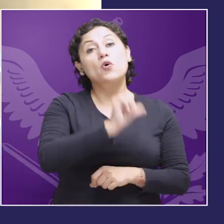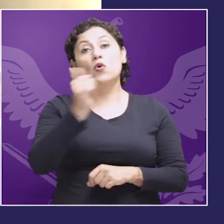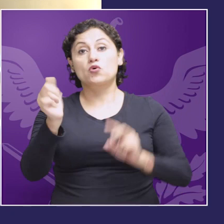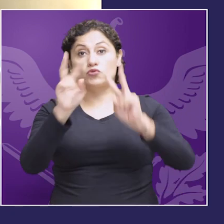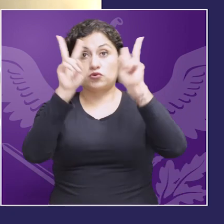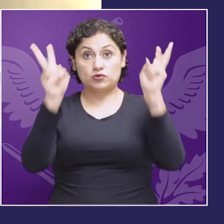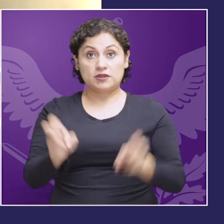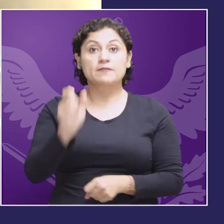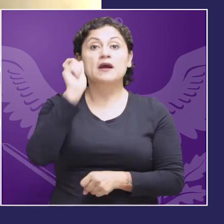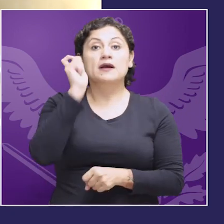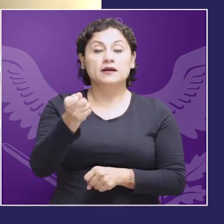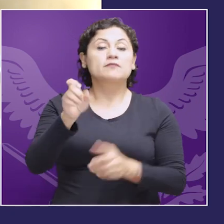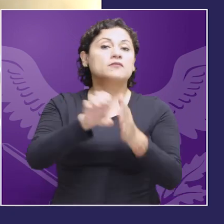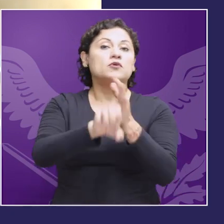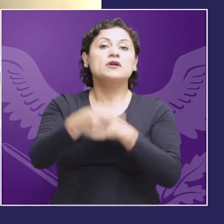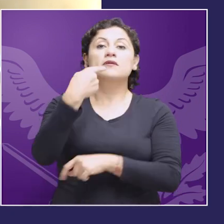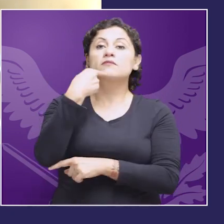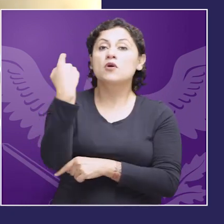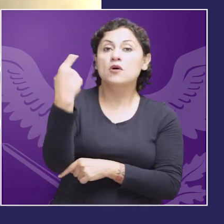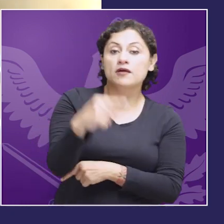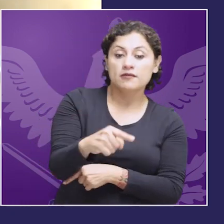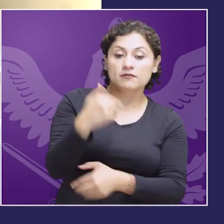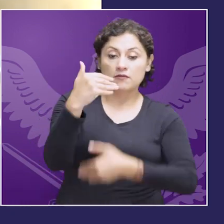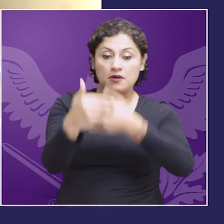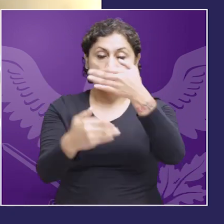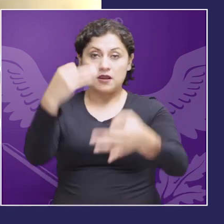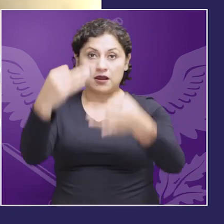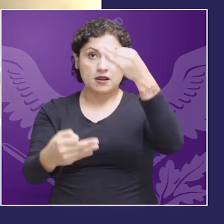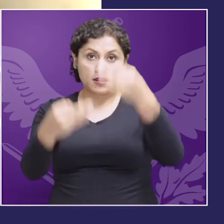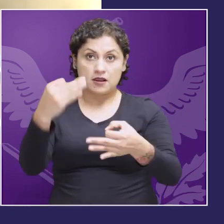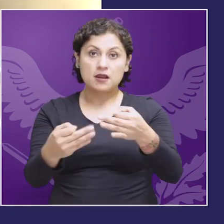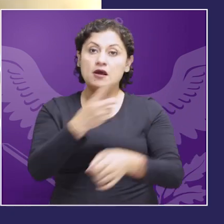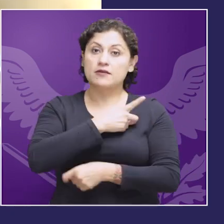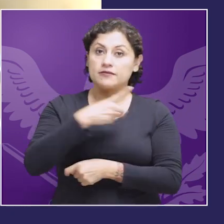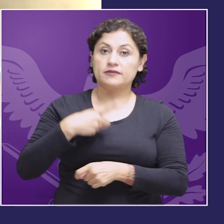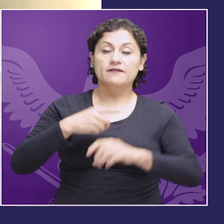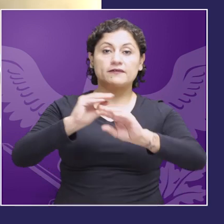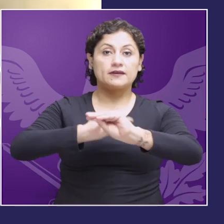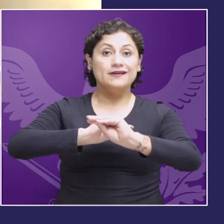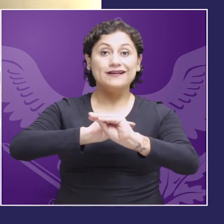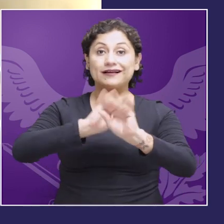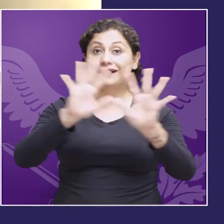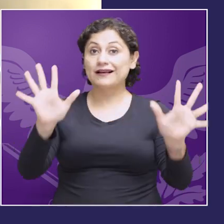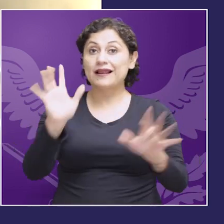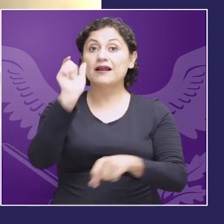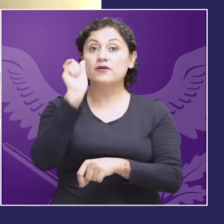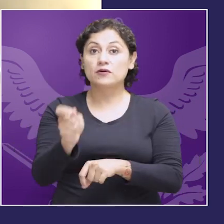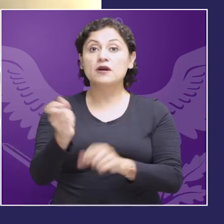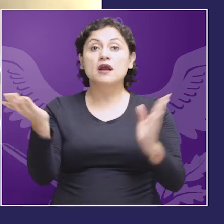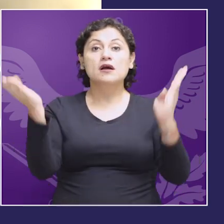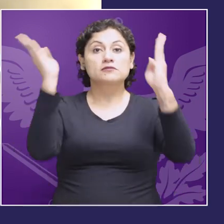tema es que en los procesos de judicialización debe de quedar absolutamente claro la prohibición de